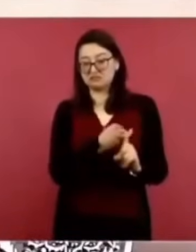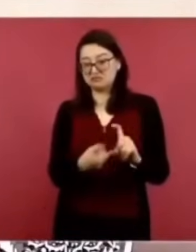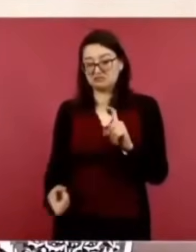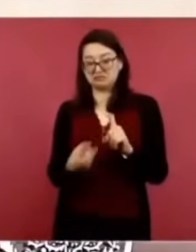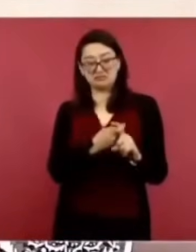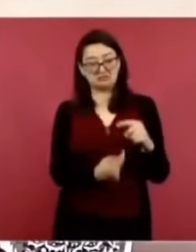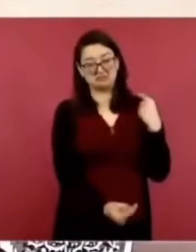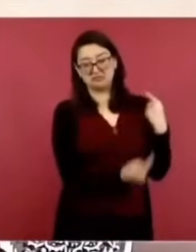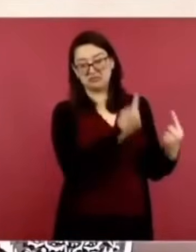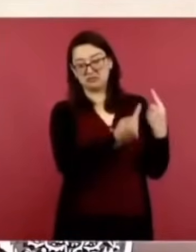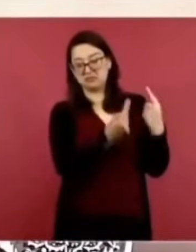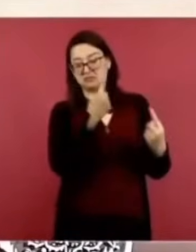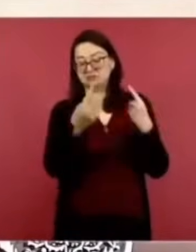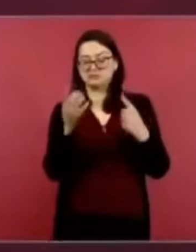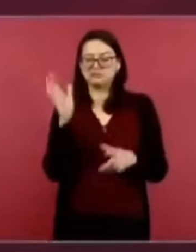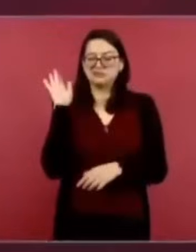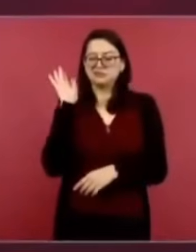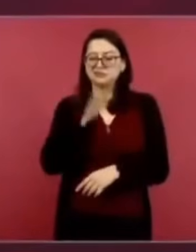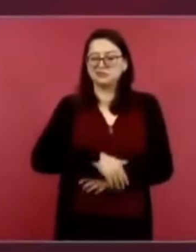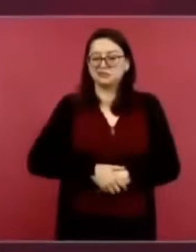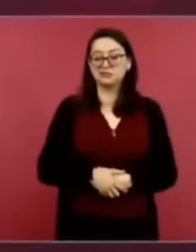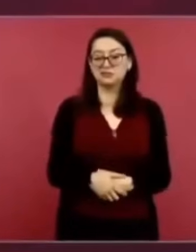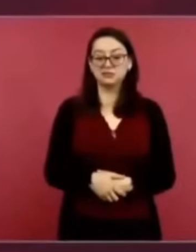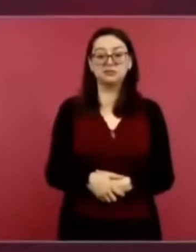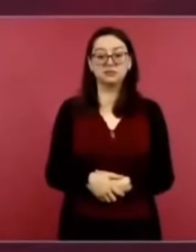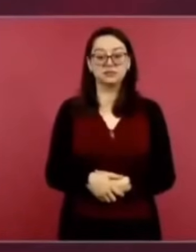padeciendo, sufriendo por eso. Y en mi caso,